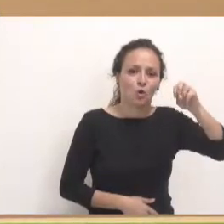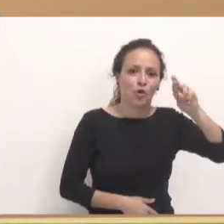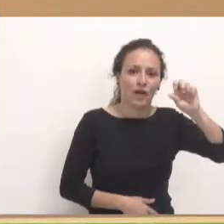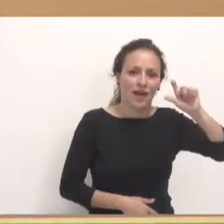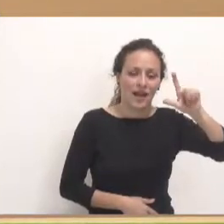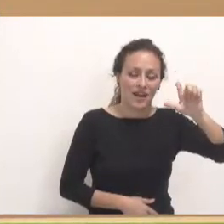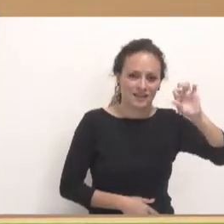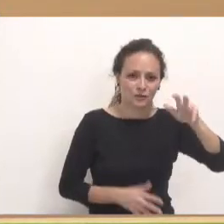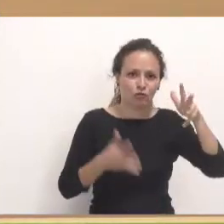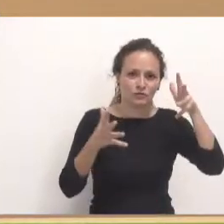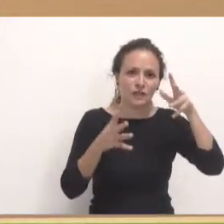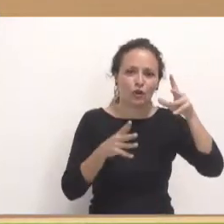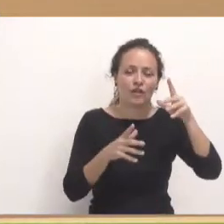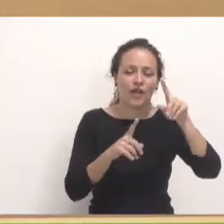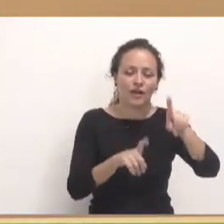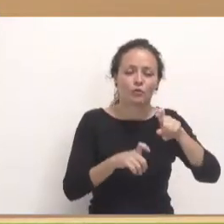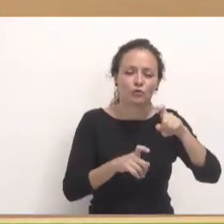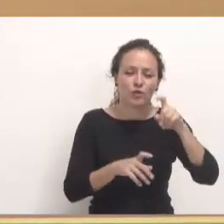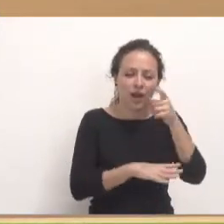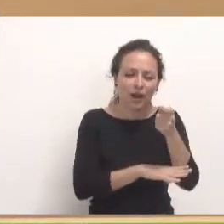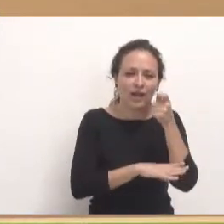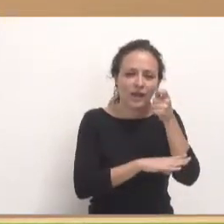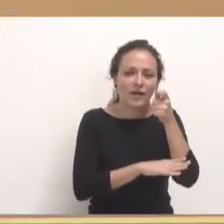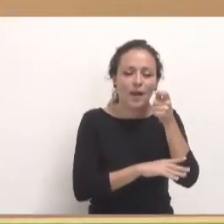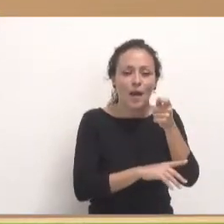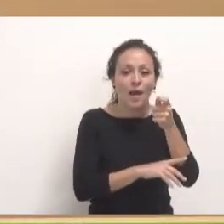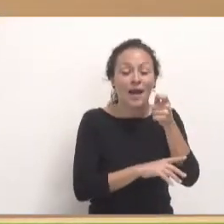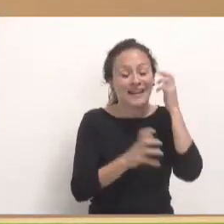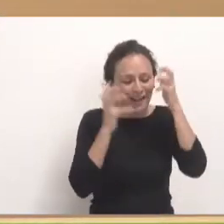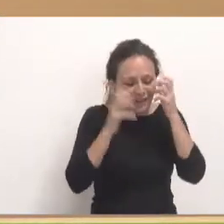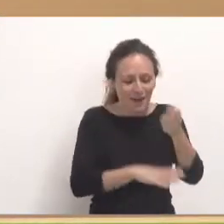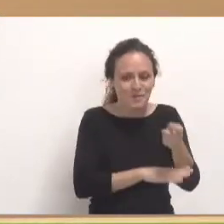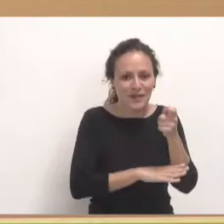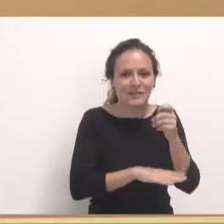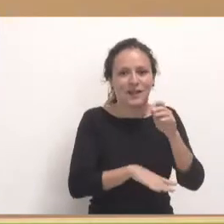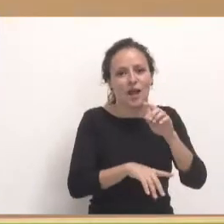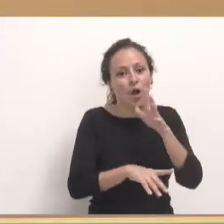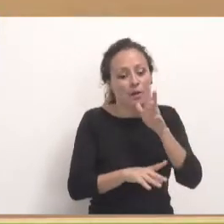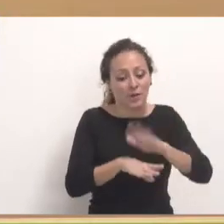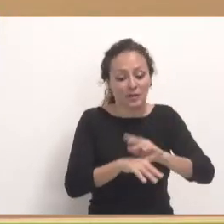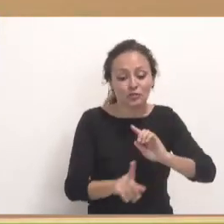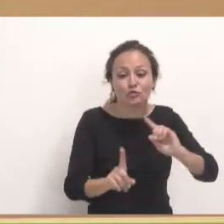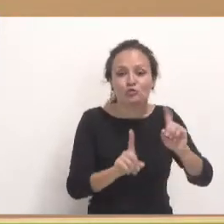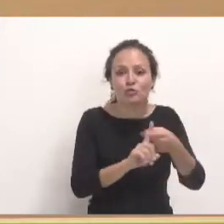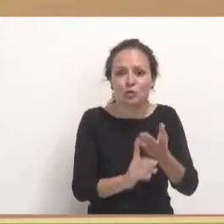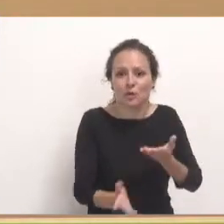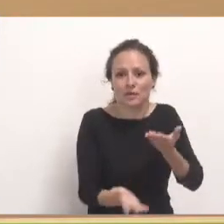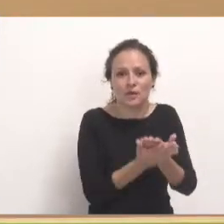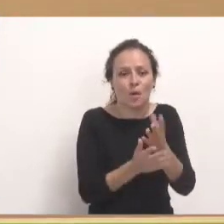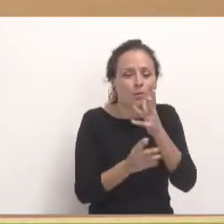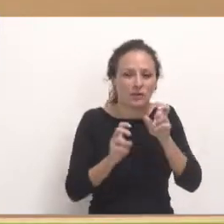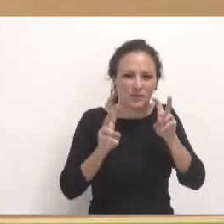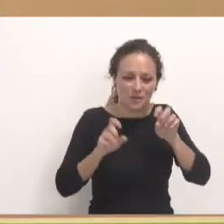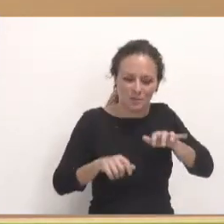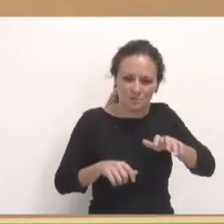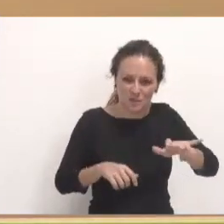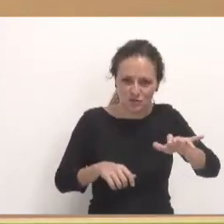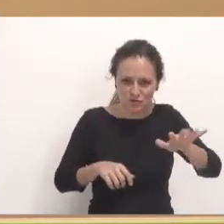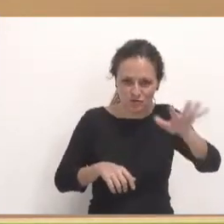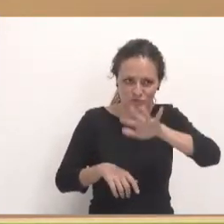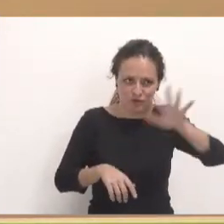para recabar información sobre las medidas preventivas planteadas y posibles afecciones generadas por la termita invasora de origen